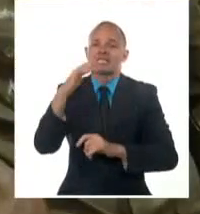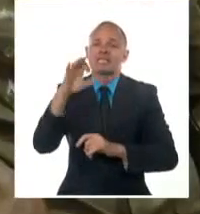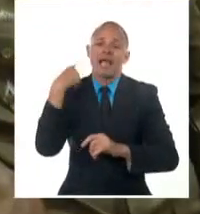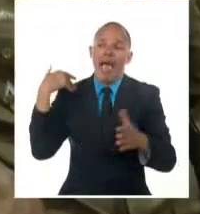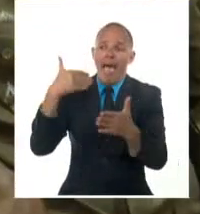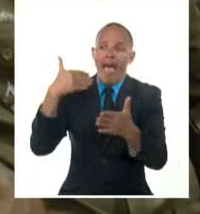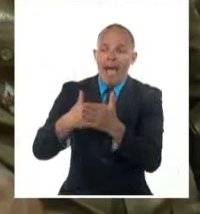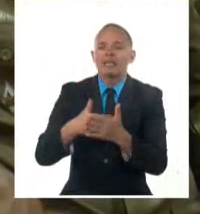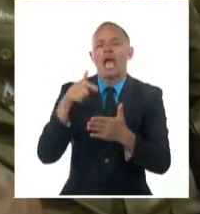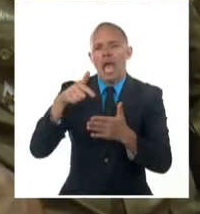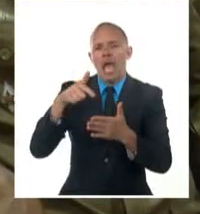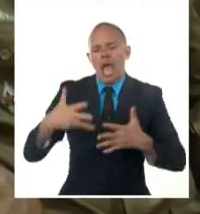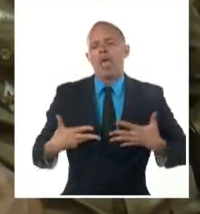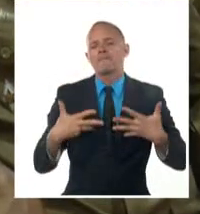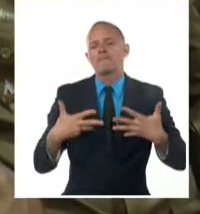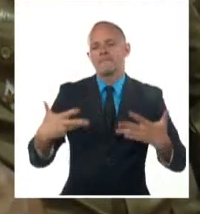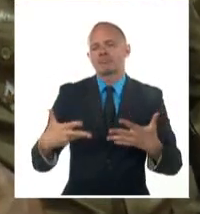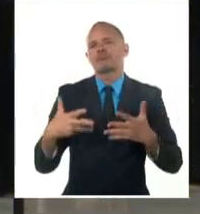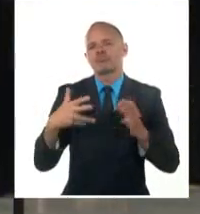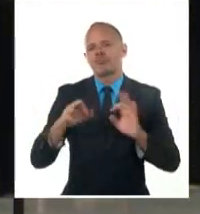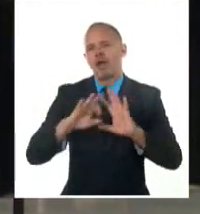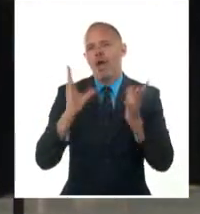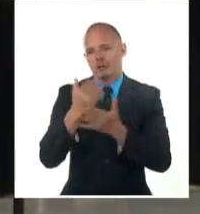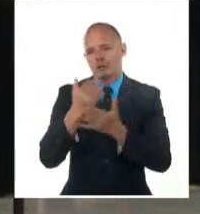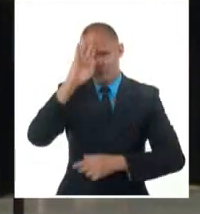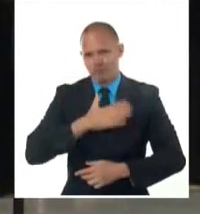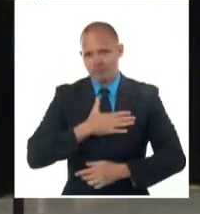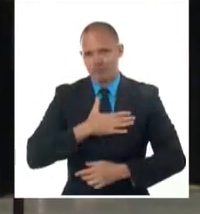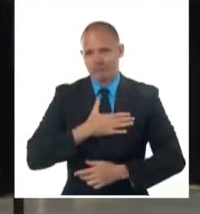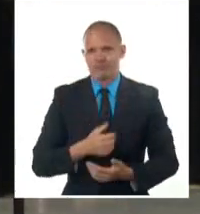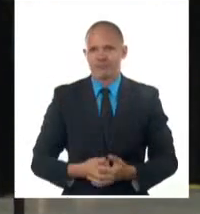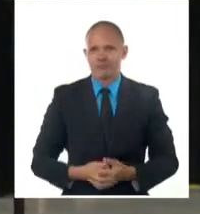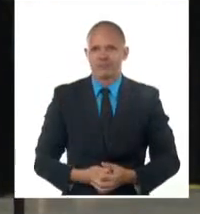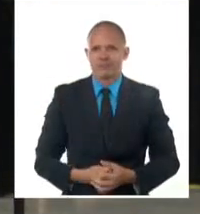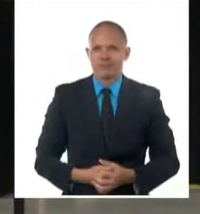patria. Bárbara de Haz, Trabajo, para el Canal Cubano de Noticias.